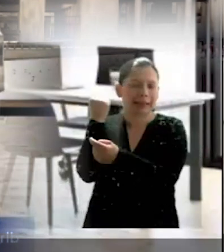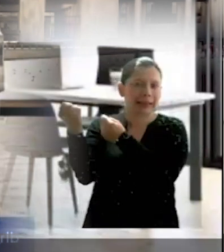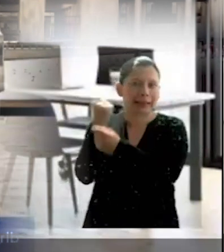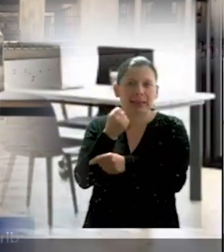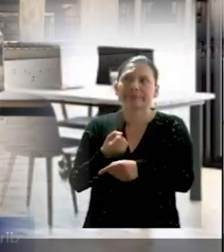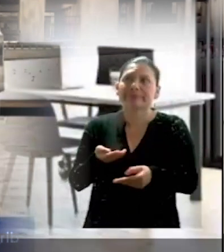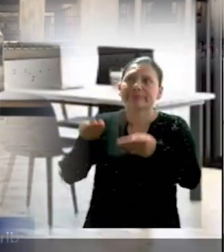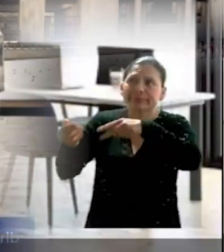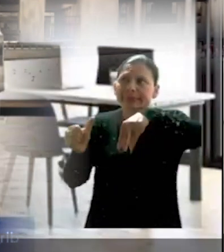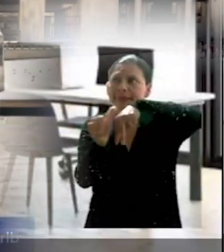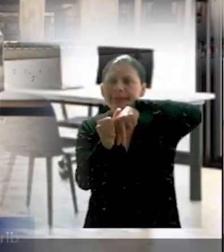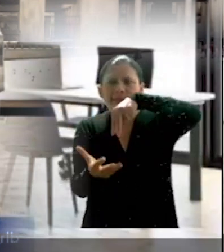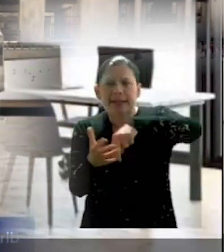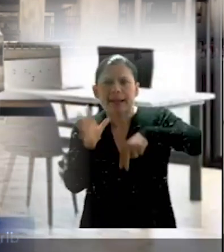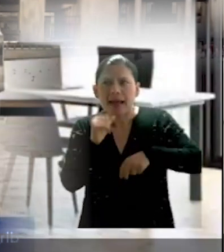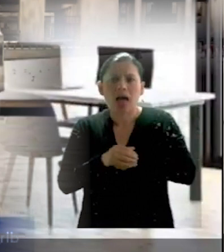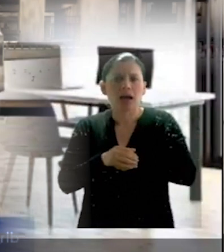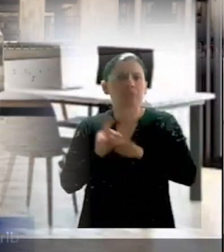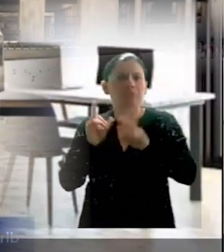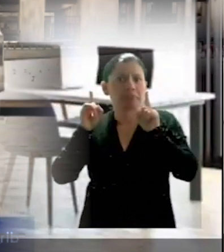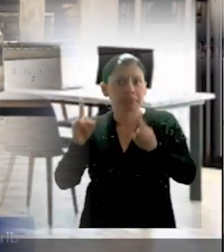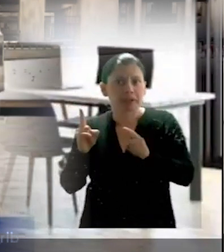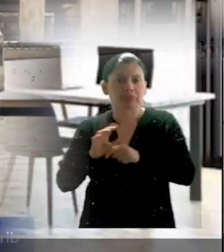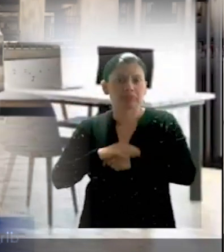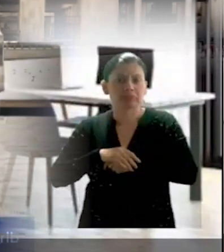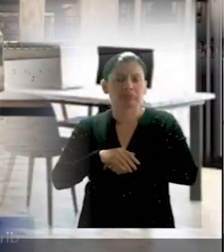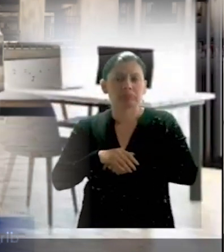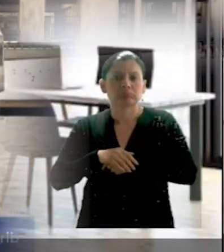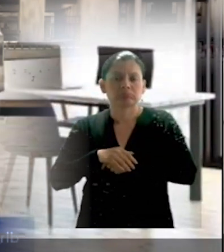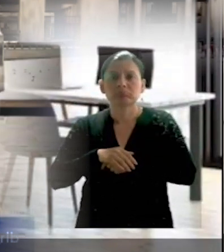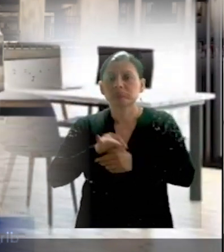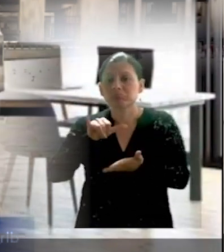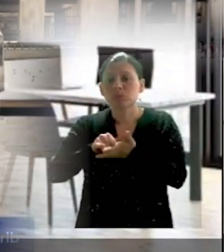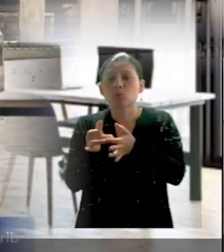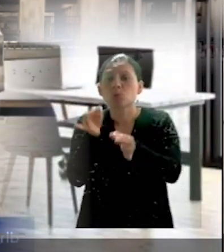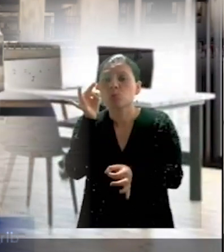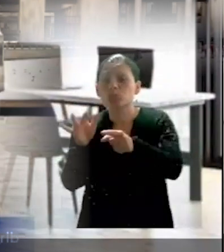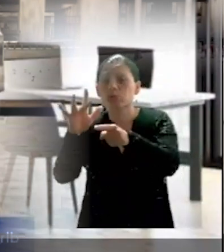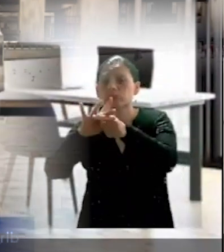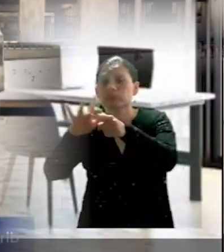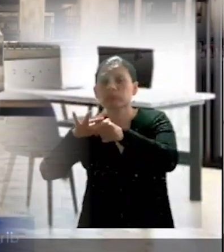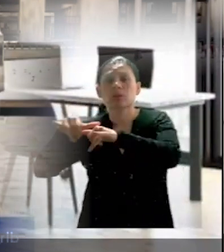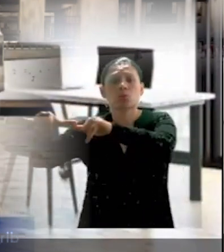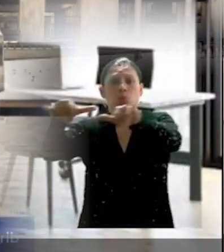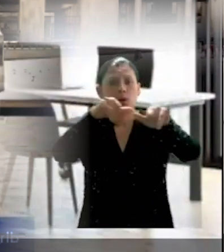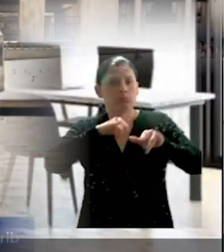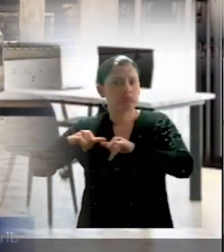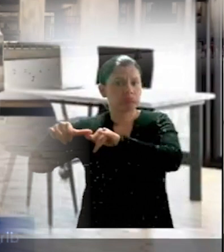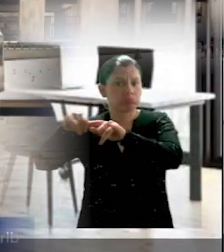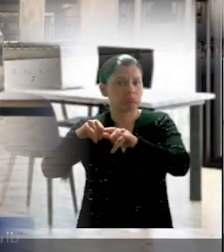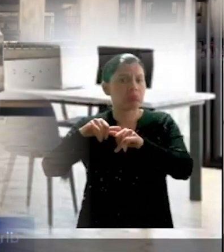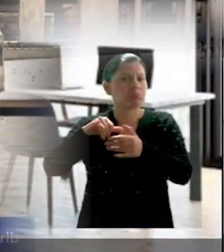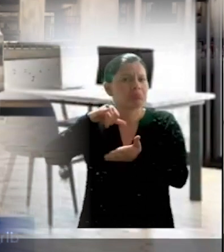pero lo que sí garantiza también es una justicia eficaz, pero una justicia igualitaria frente a personas en igualdad